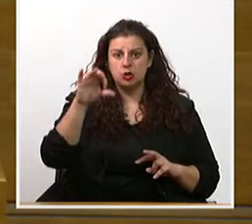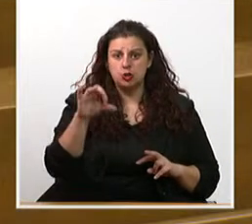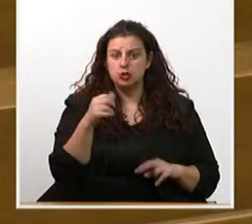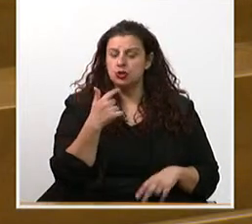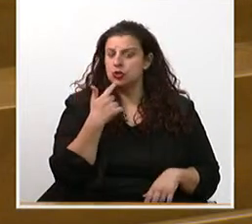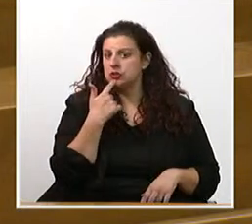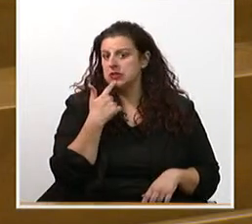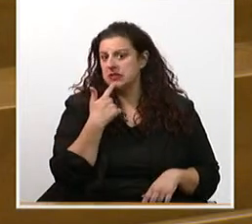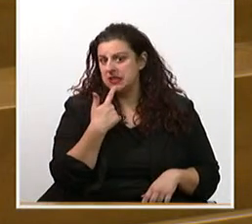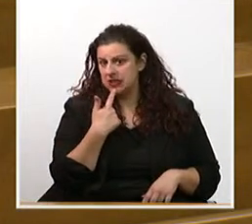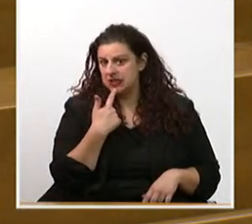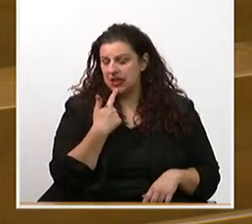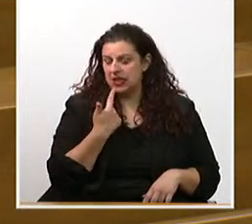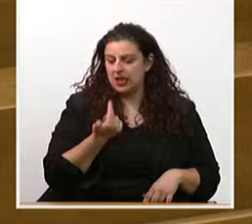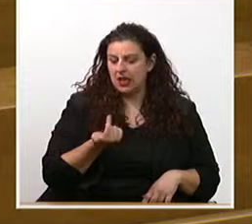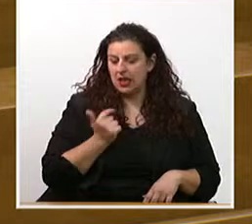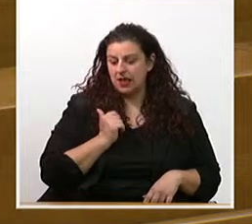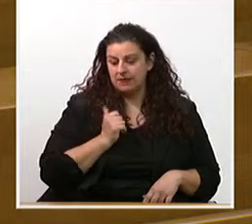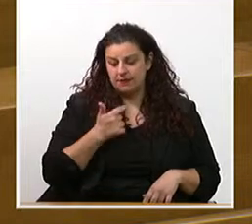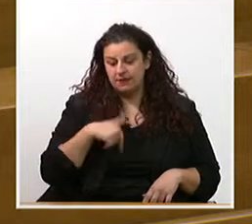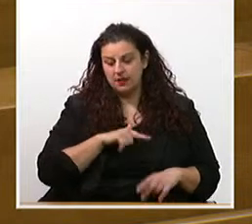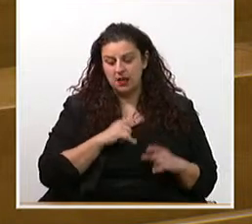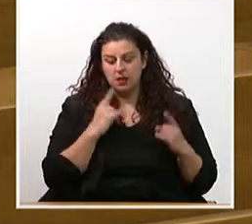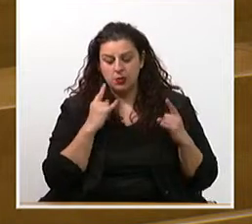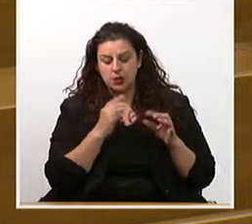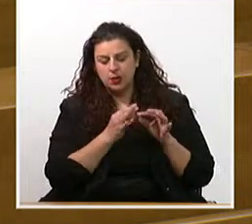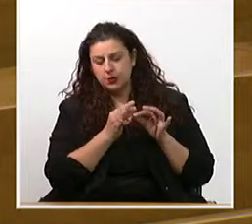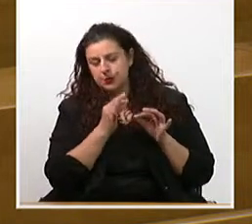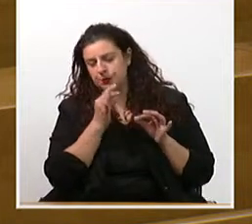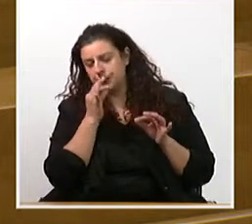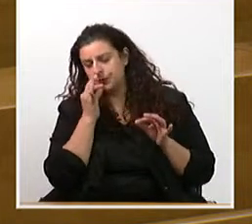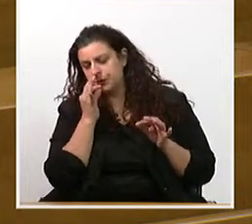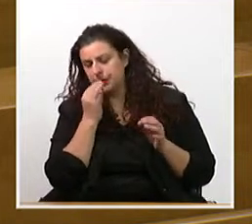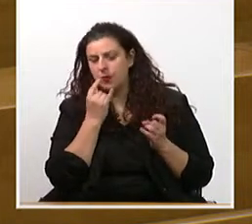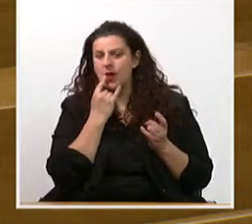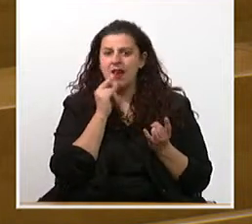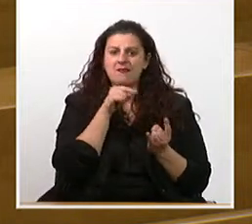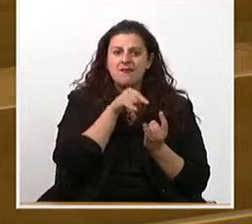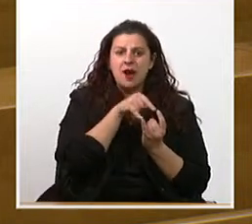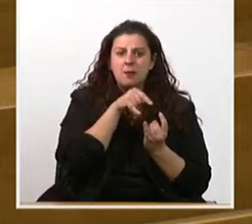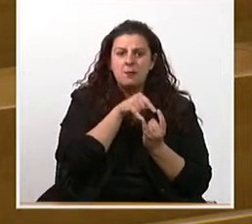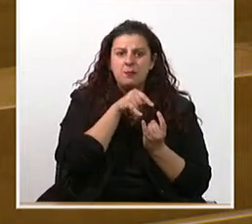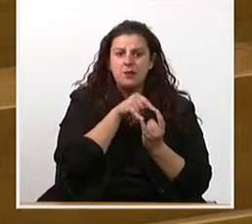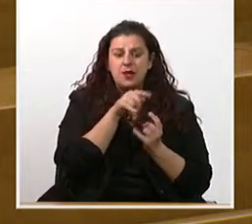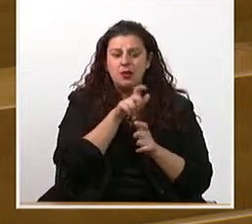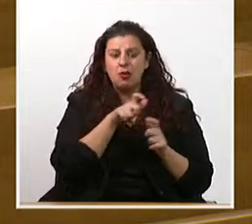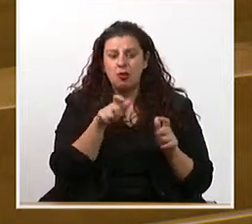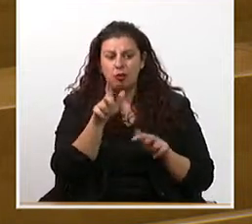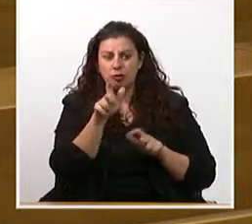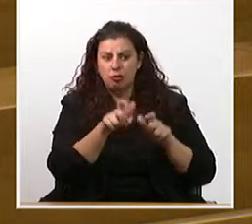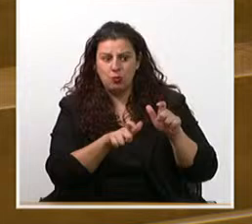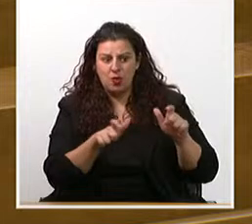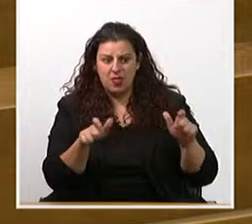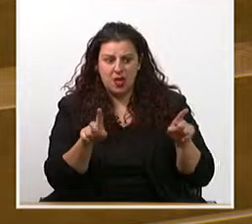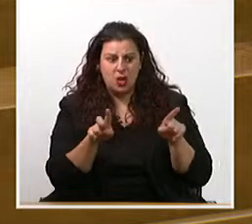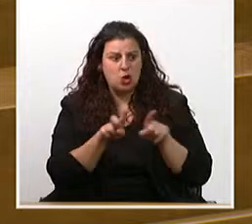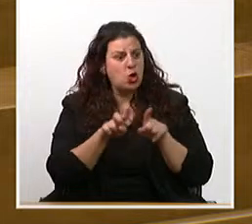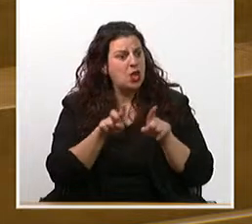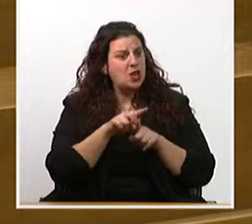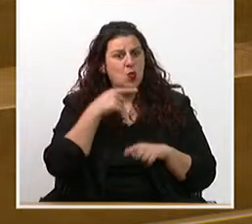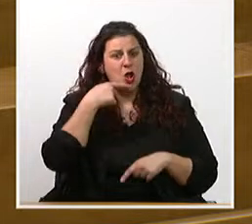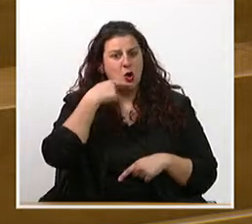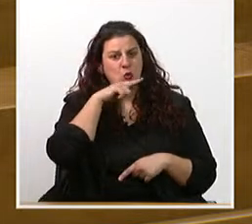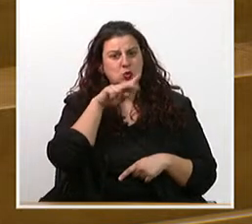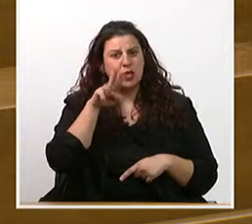volem chupar la sangre el sudor y las lágrimas de los ciudadanos como en la unión soviética y